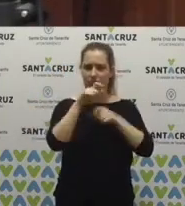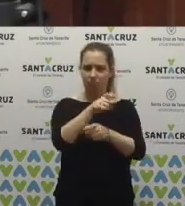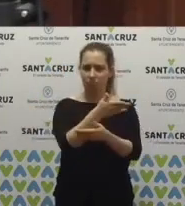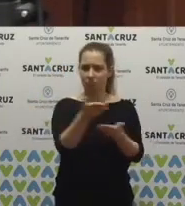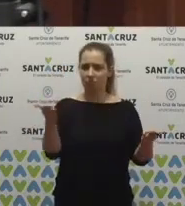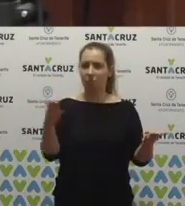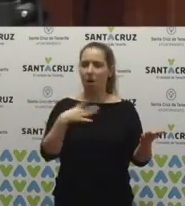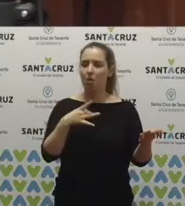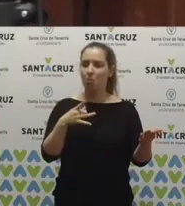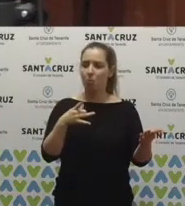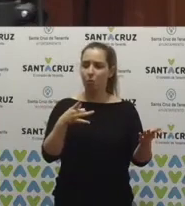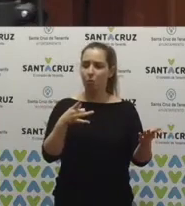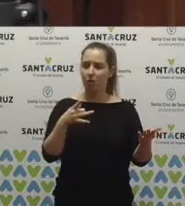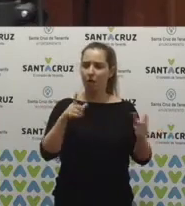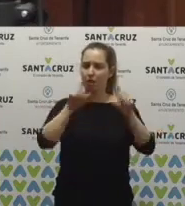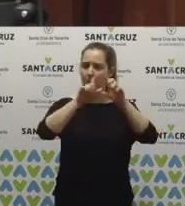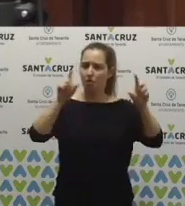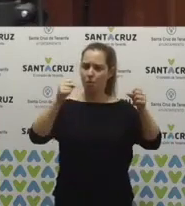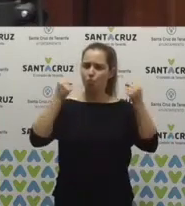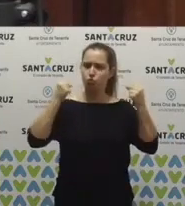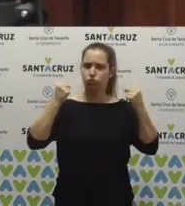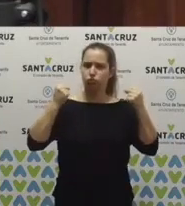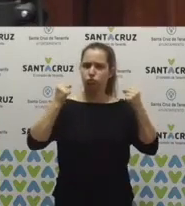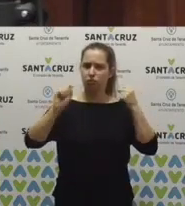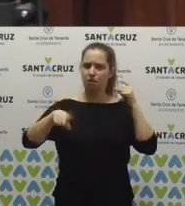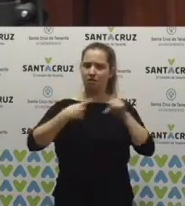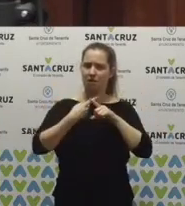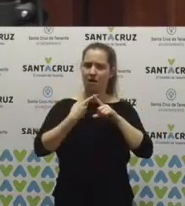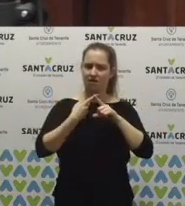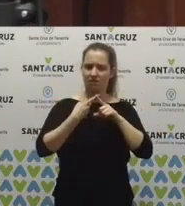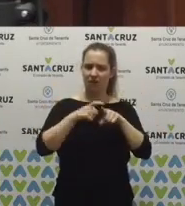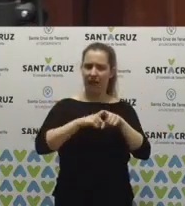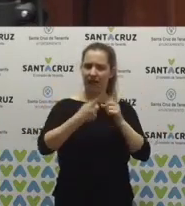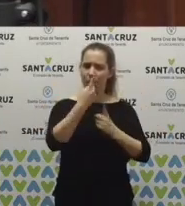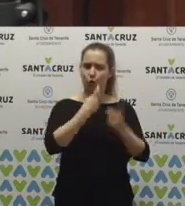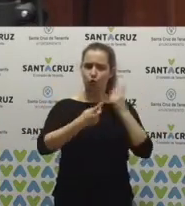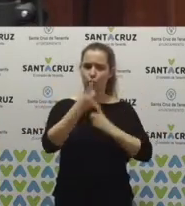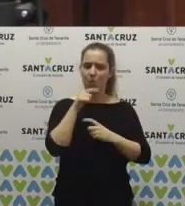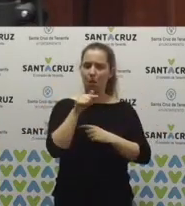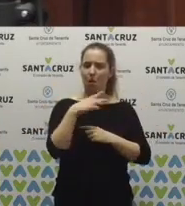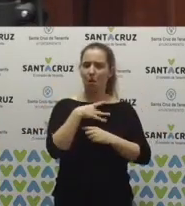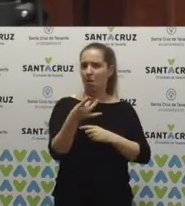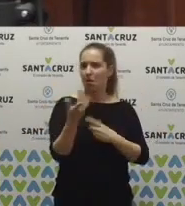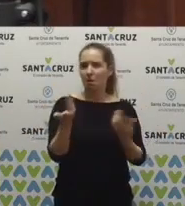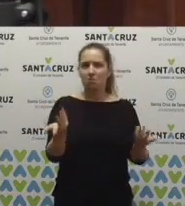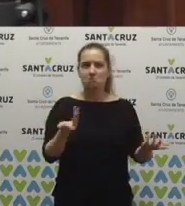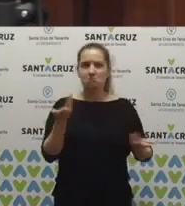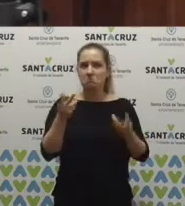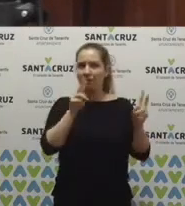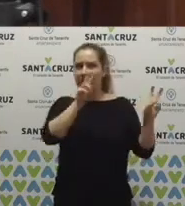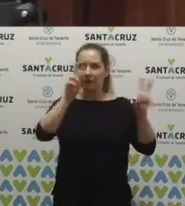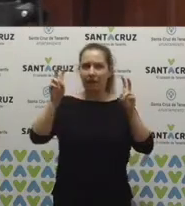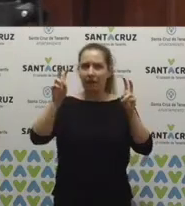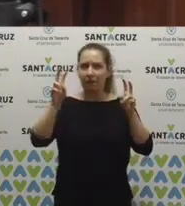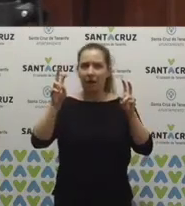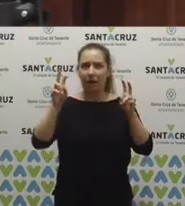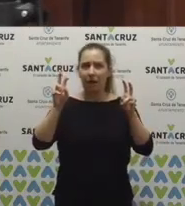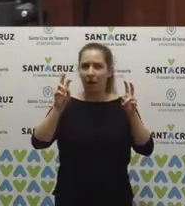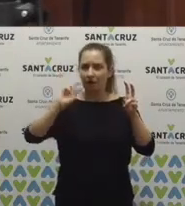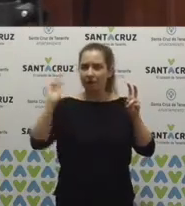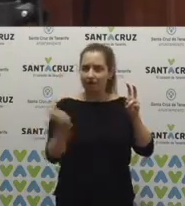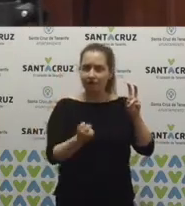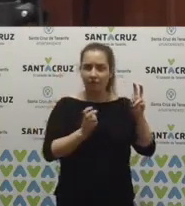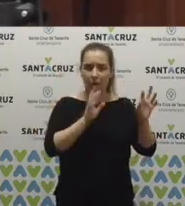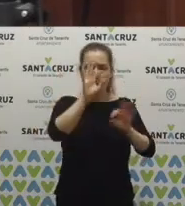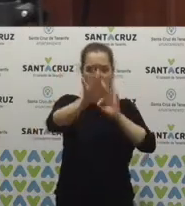órgano muy pero que muy potente con carácter consultivo en el que se puedan tratar pues las distintas o las principales organizaciones económicas y sociales